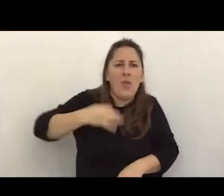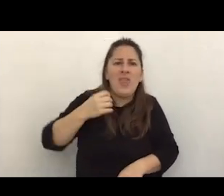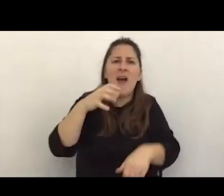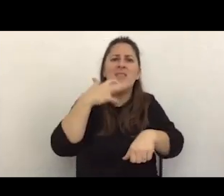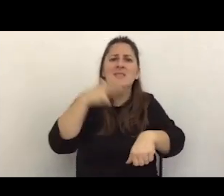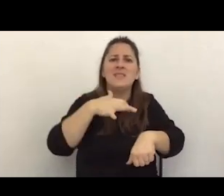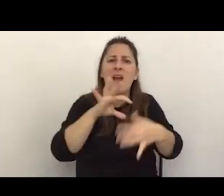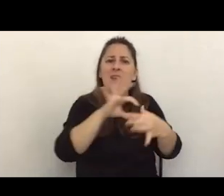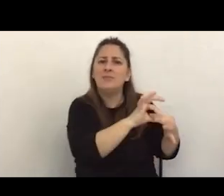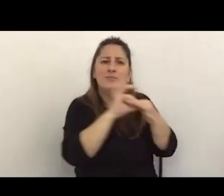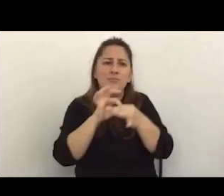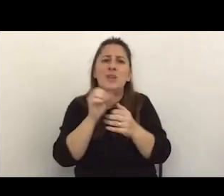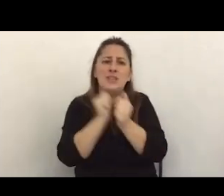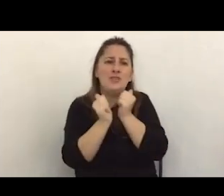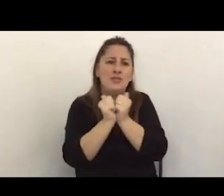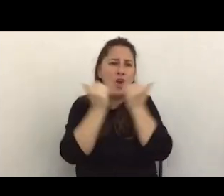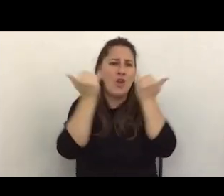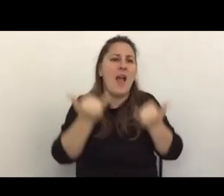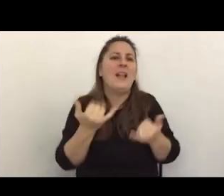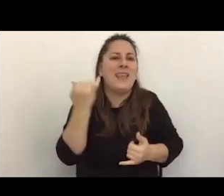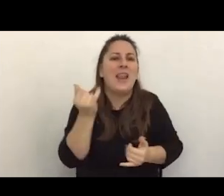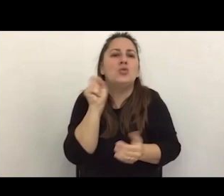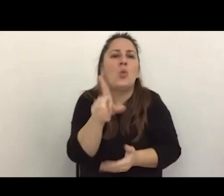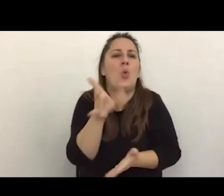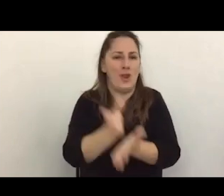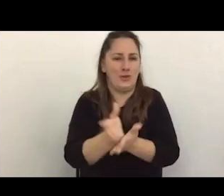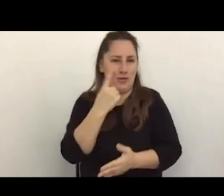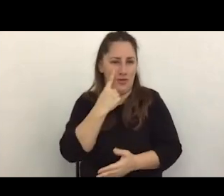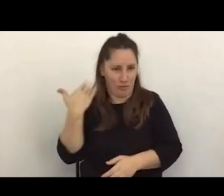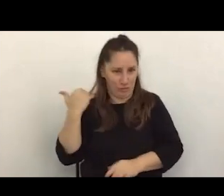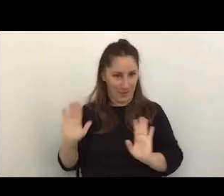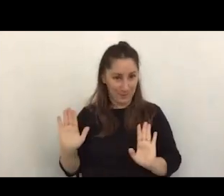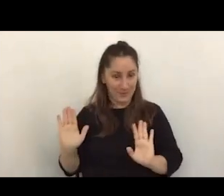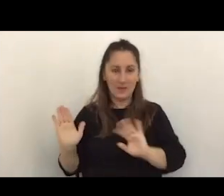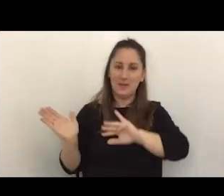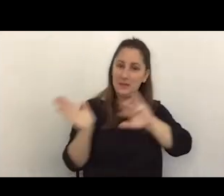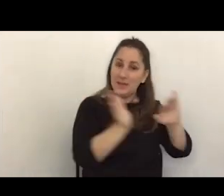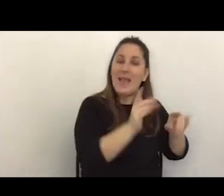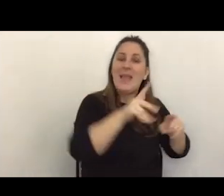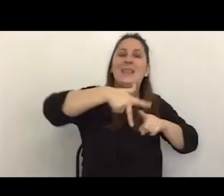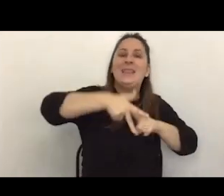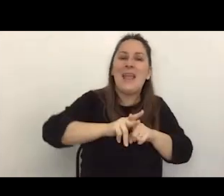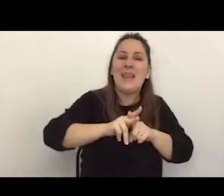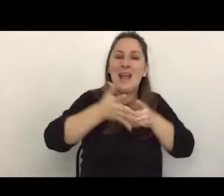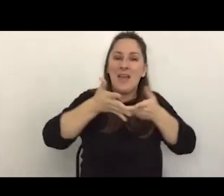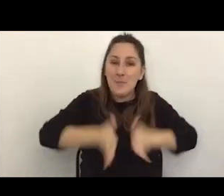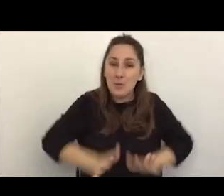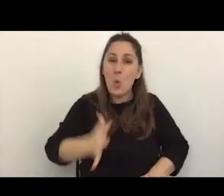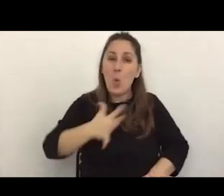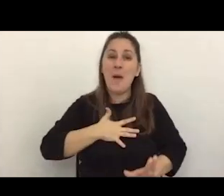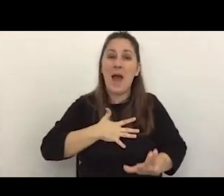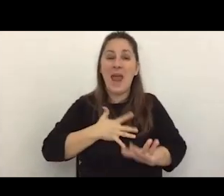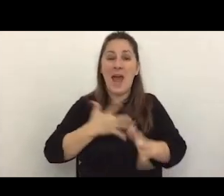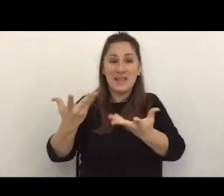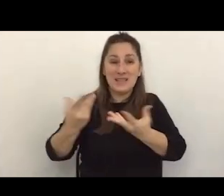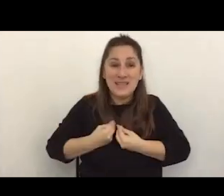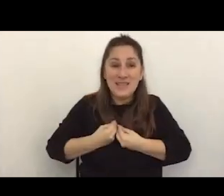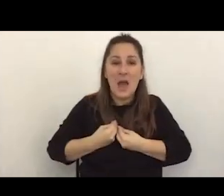tiene derecho a conocer. En cambio, en las técnicas de reproducción humana asistida, lo que genera el vínculo filiatorio es la